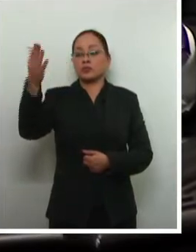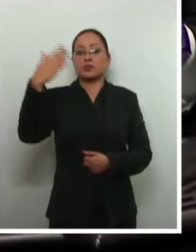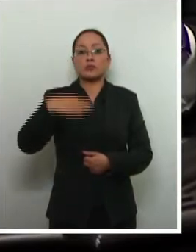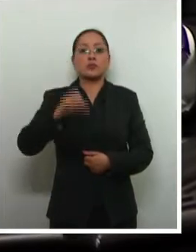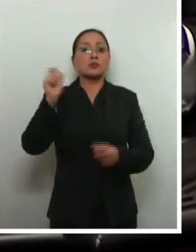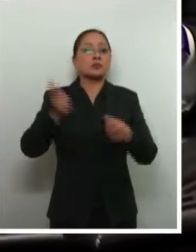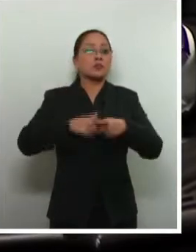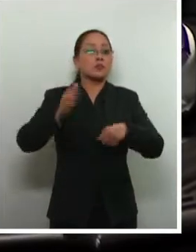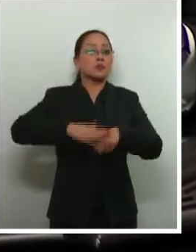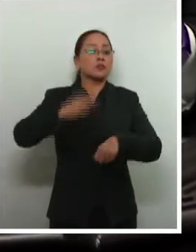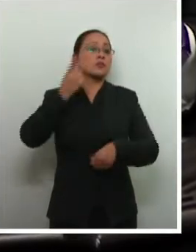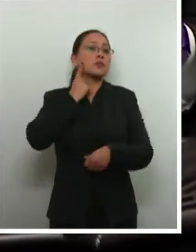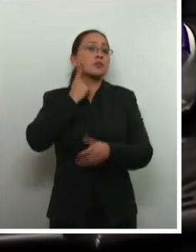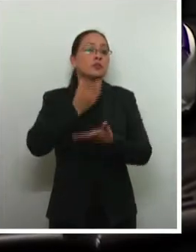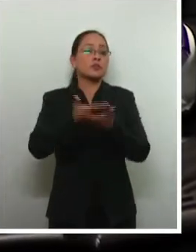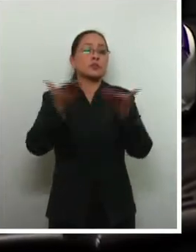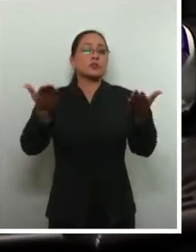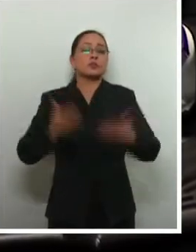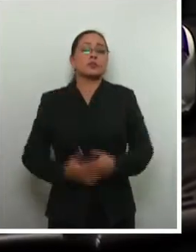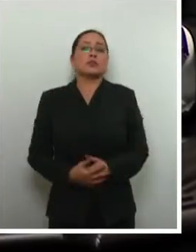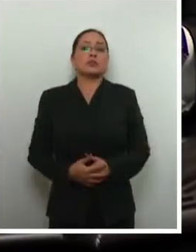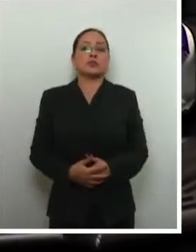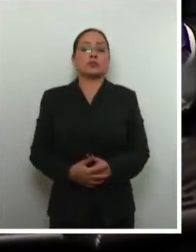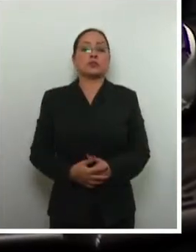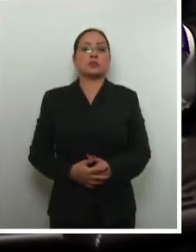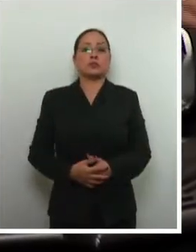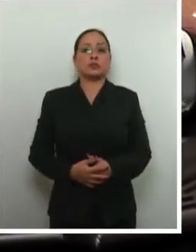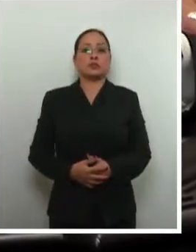¿Alguien más, diputados?